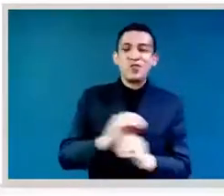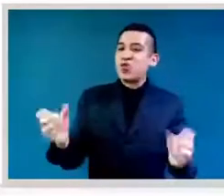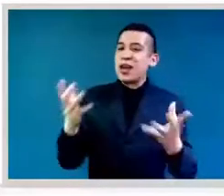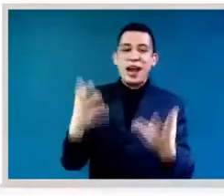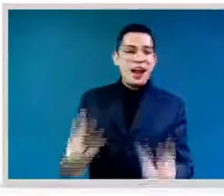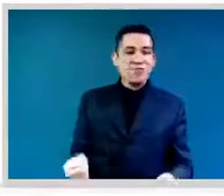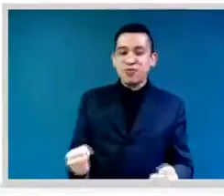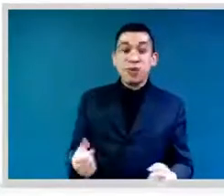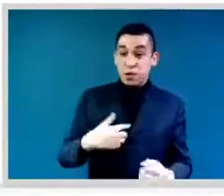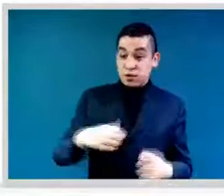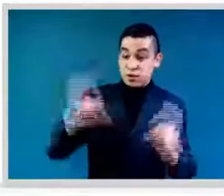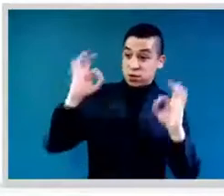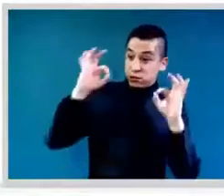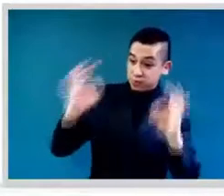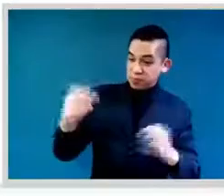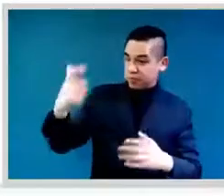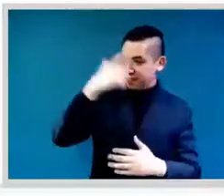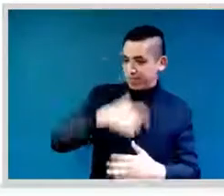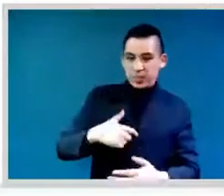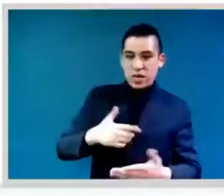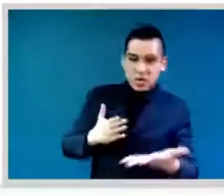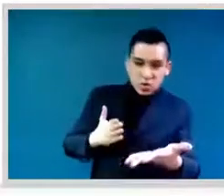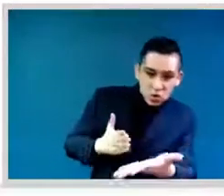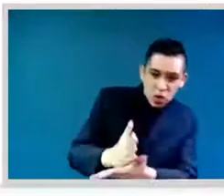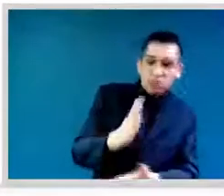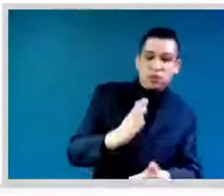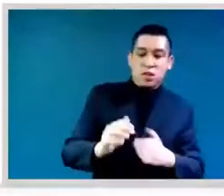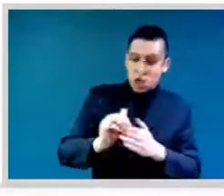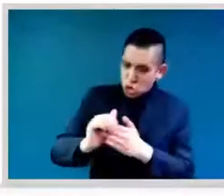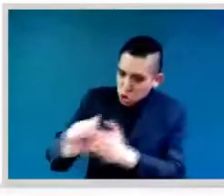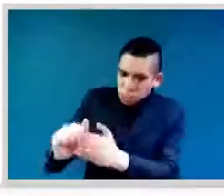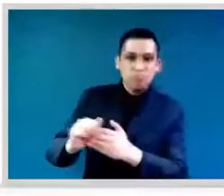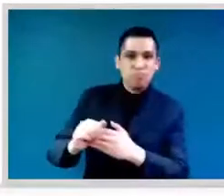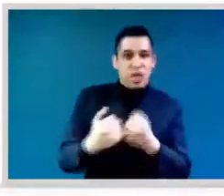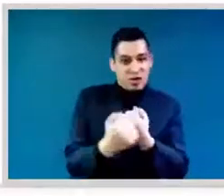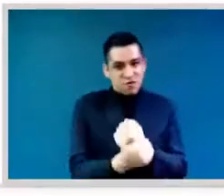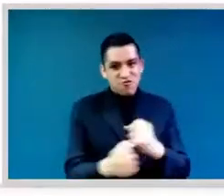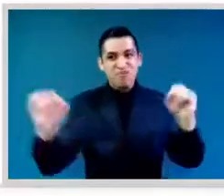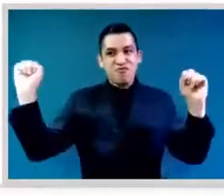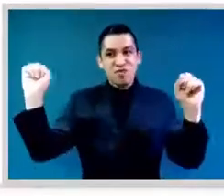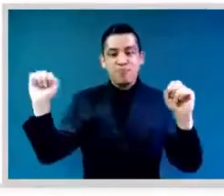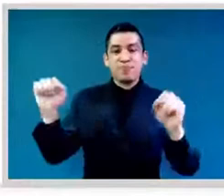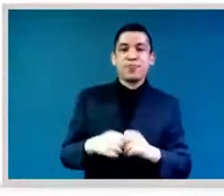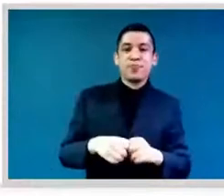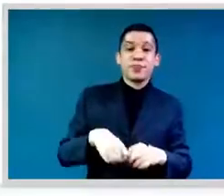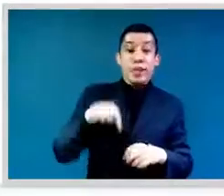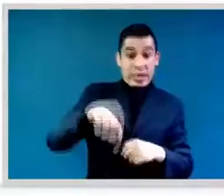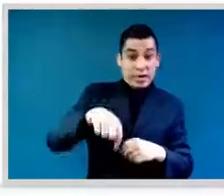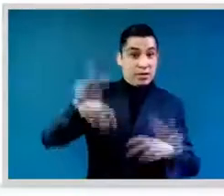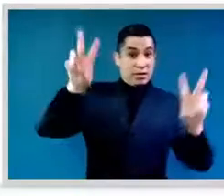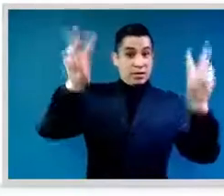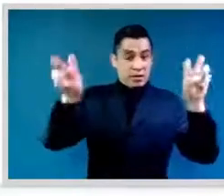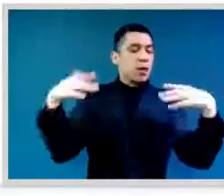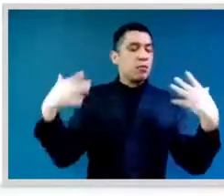trabajadoras, líderes, mujeres libres. Hacer las dos cosas es muy difícil, nos quita mucho tiempo, nos quita